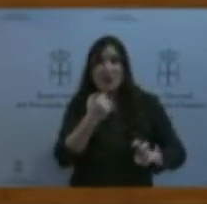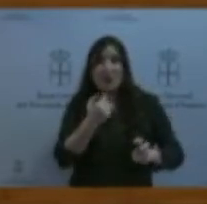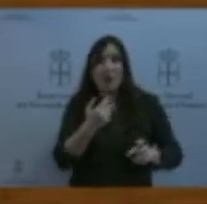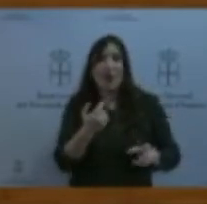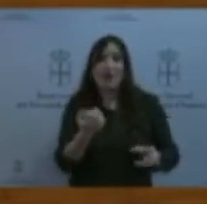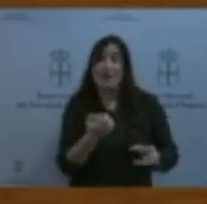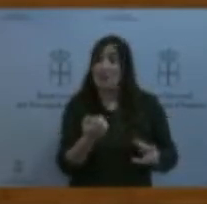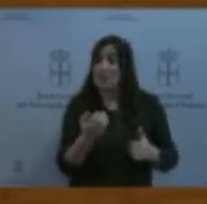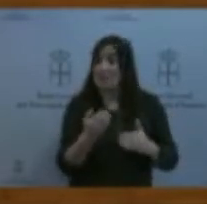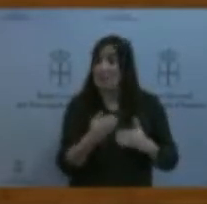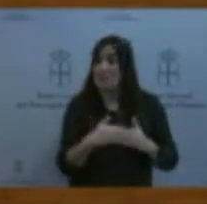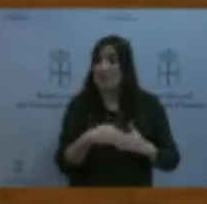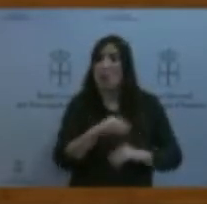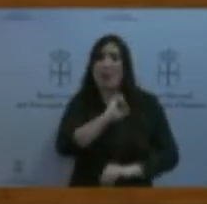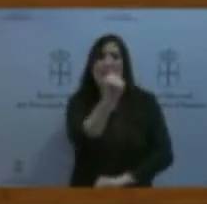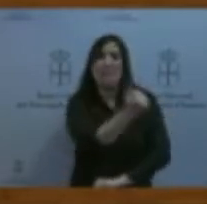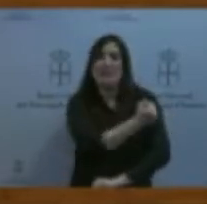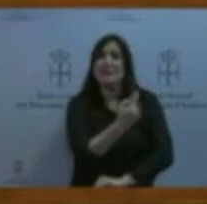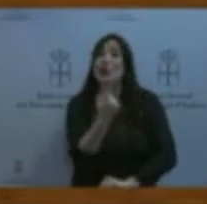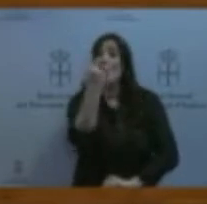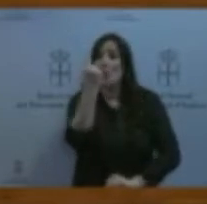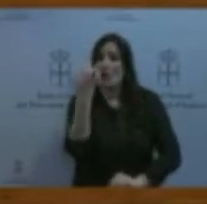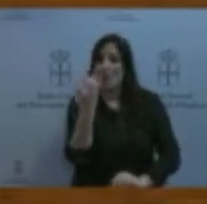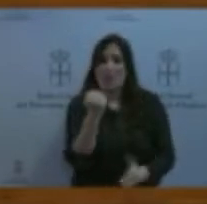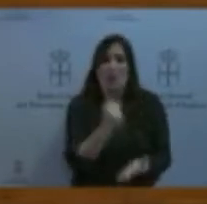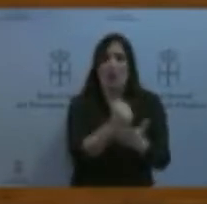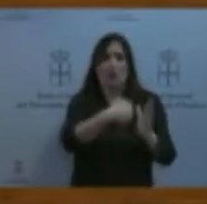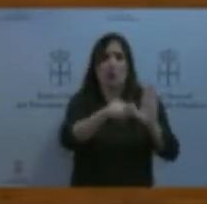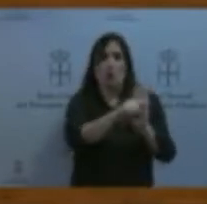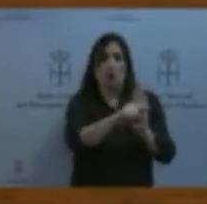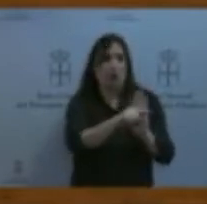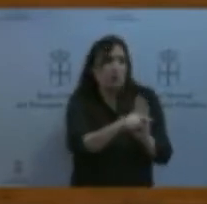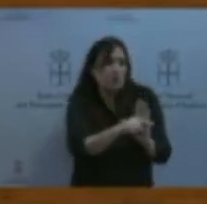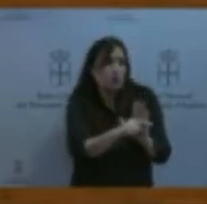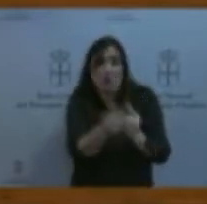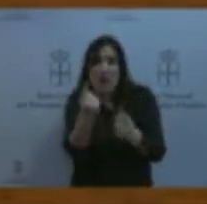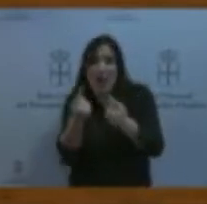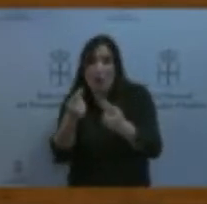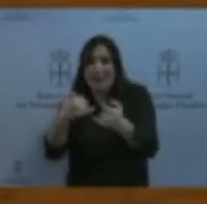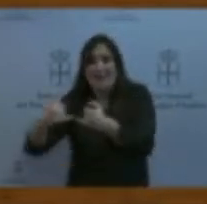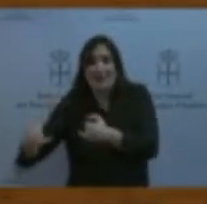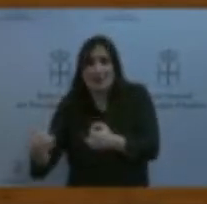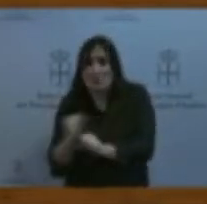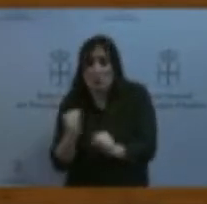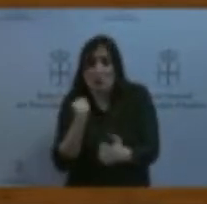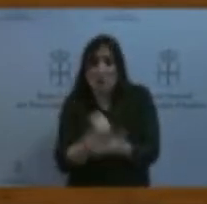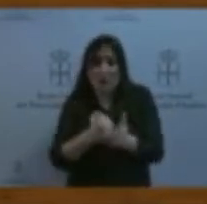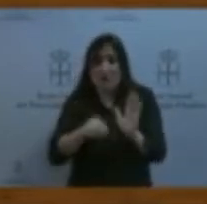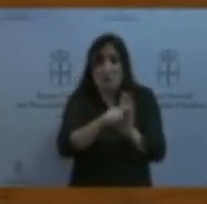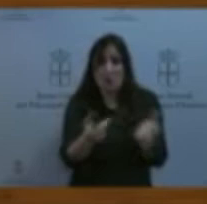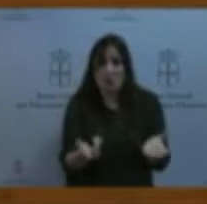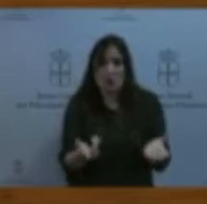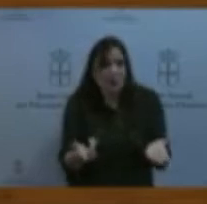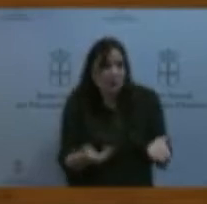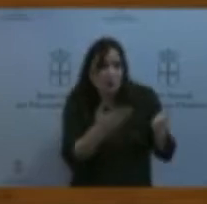Usted sabe que esto no es posible en algunas de las ramas. Por lo tanto, cuando ustedes dicen que es que los criterios no son restrictivos y luego, por otra